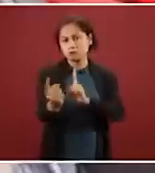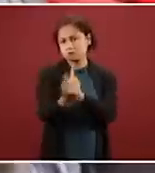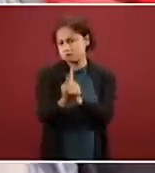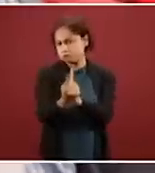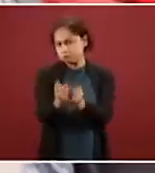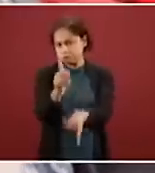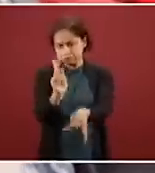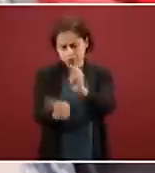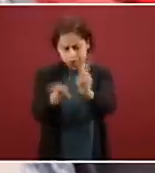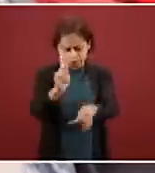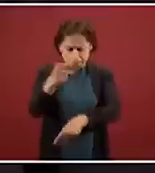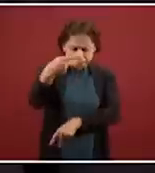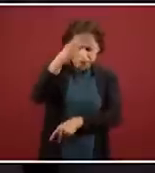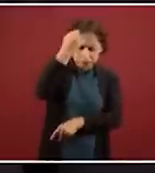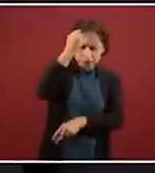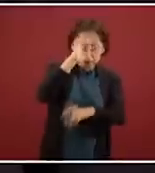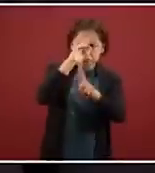de las ideas,